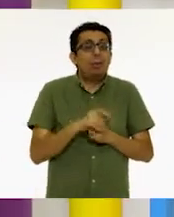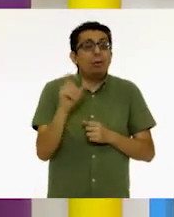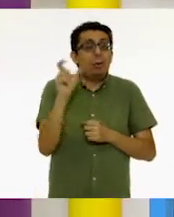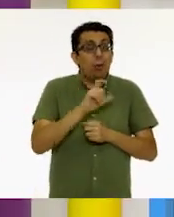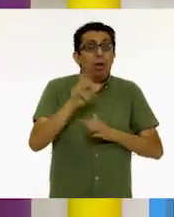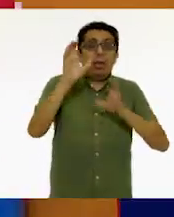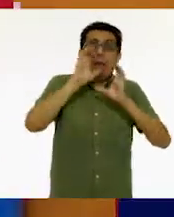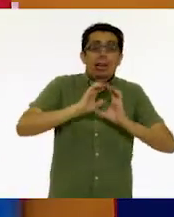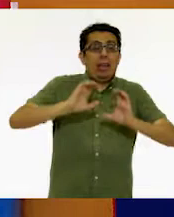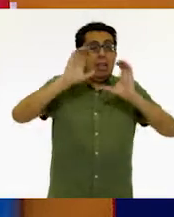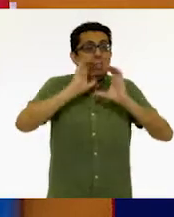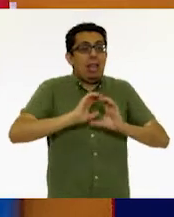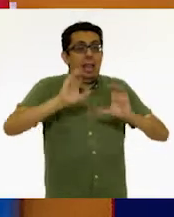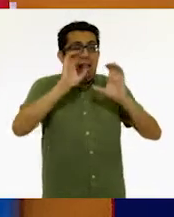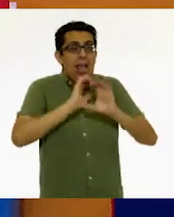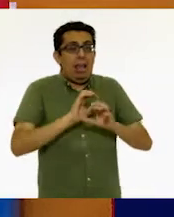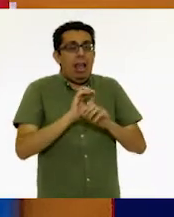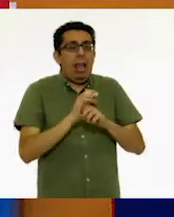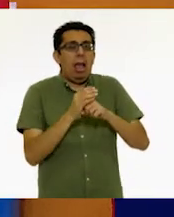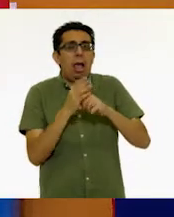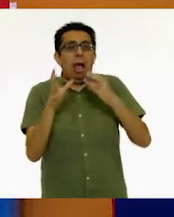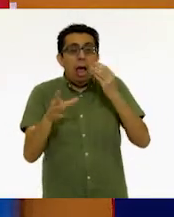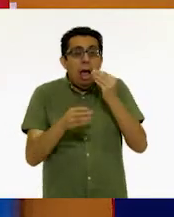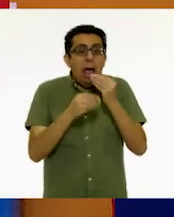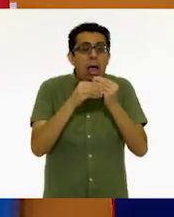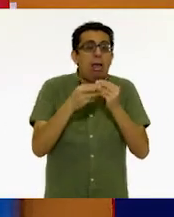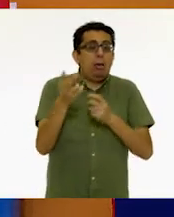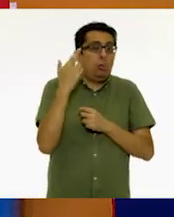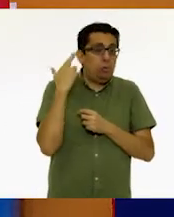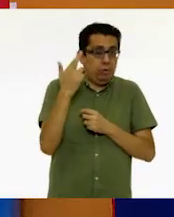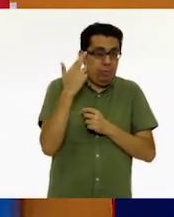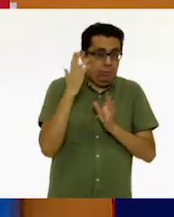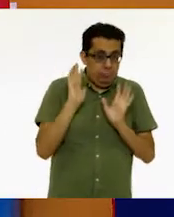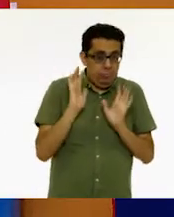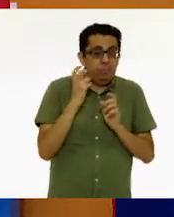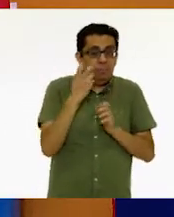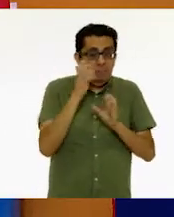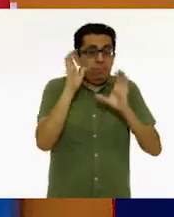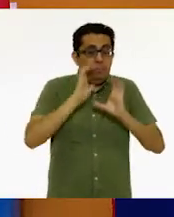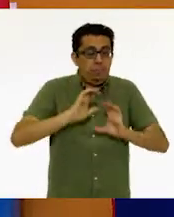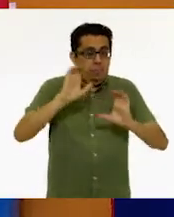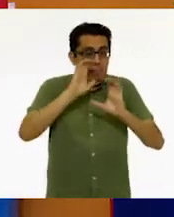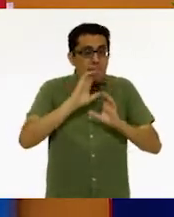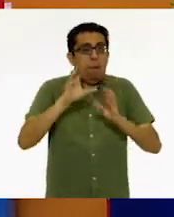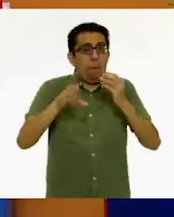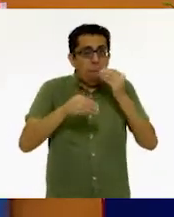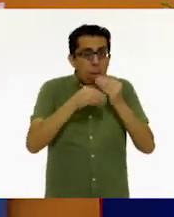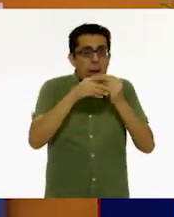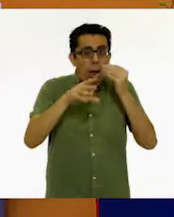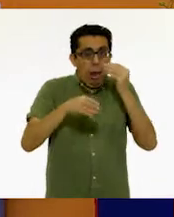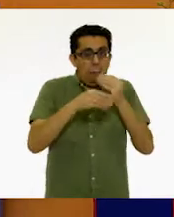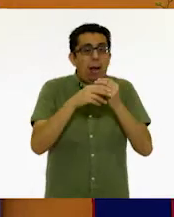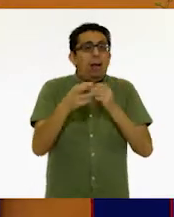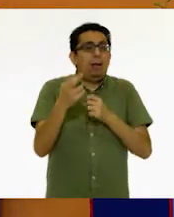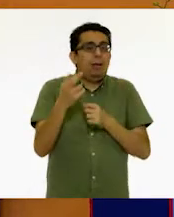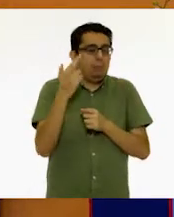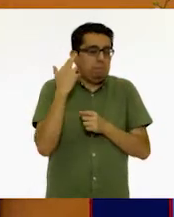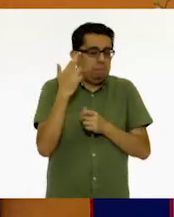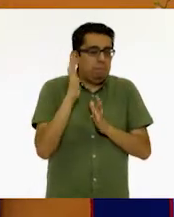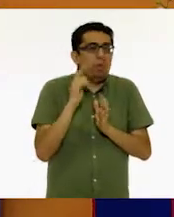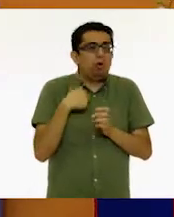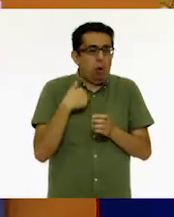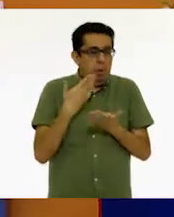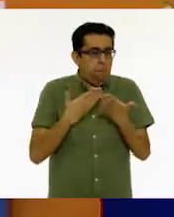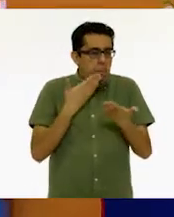estemos cantando, le vamos a ir agregando sonidos. Ajá. A esta cancioncita le vamos a agregar sonidos. Entonces, yo propongo el